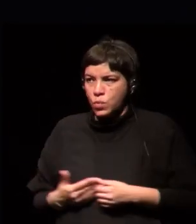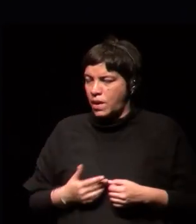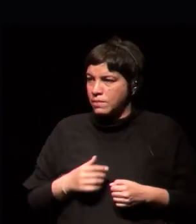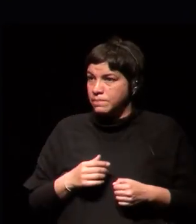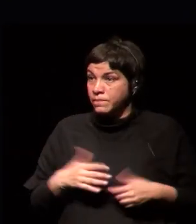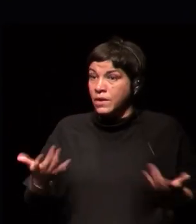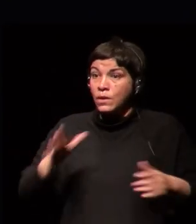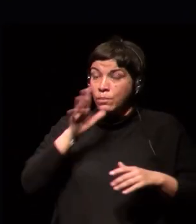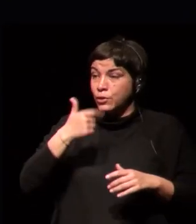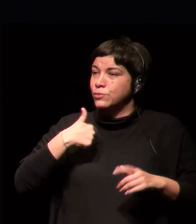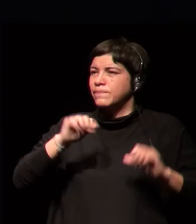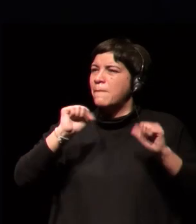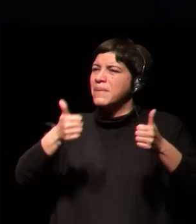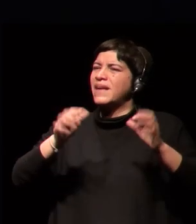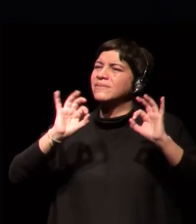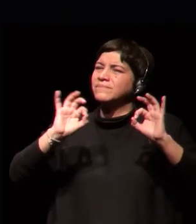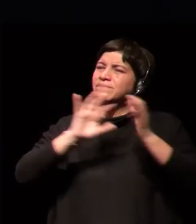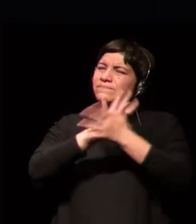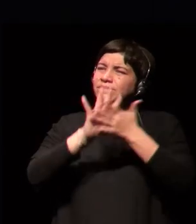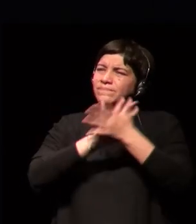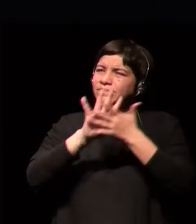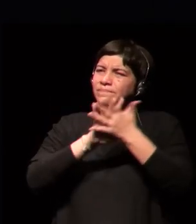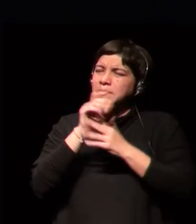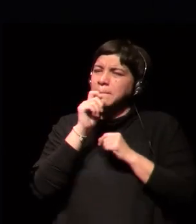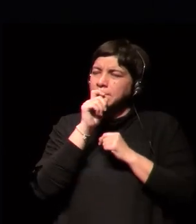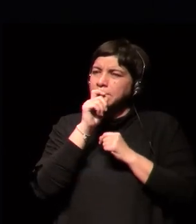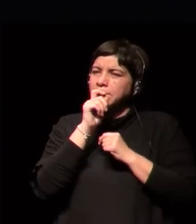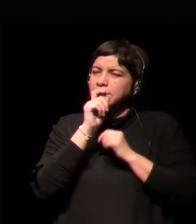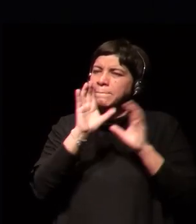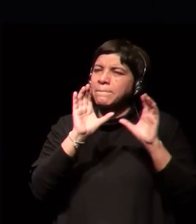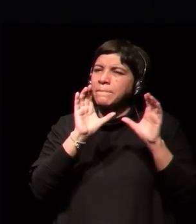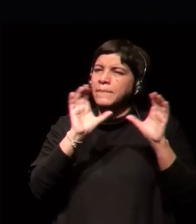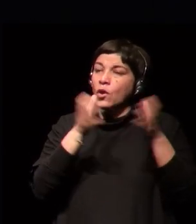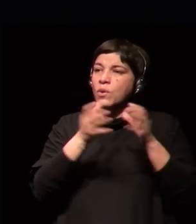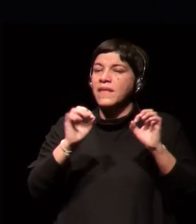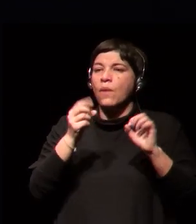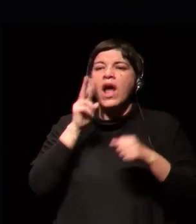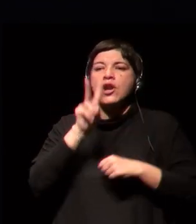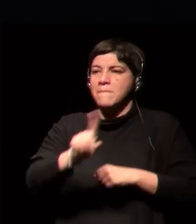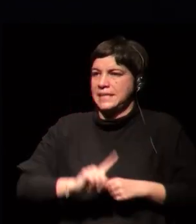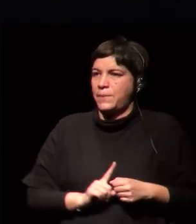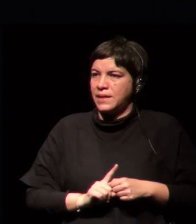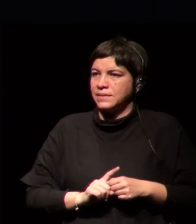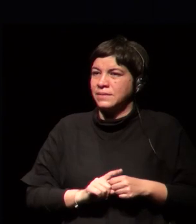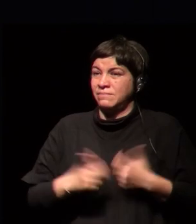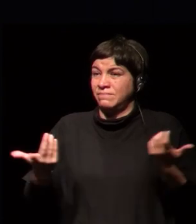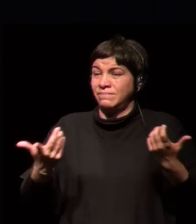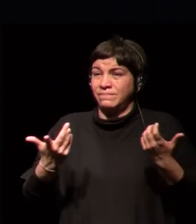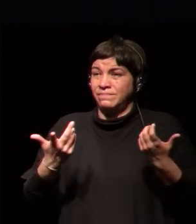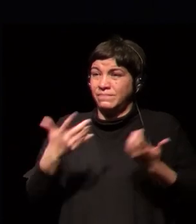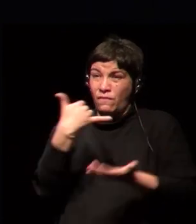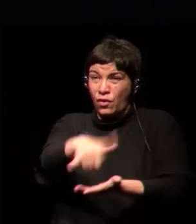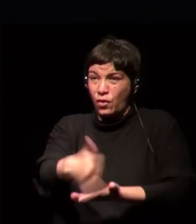hablar acerca de las comunidades invisibles, vulnerables, de mi país, y lo